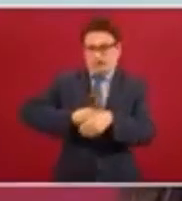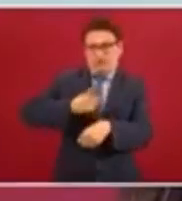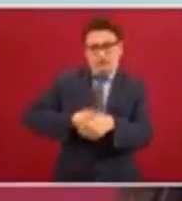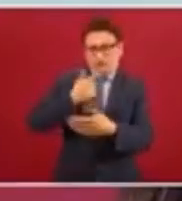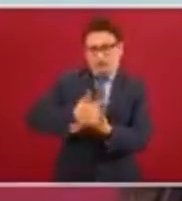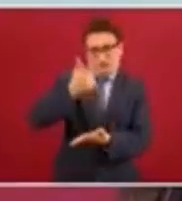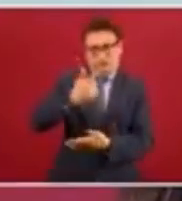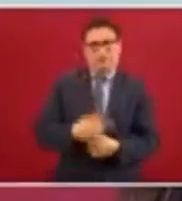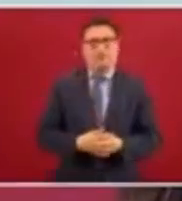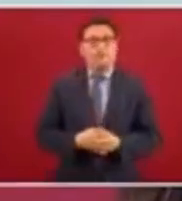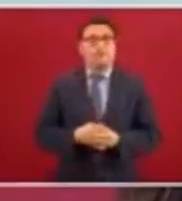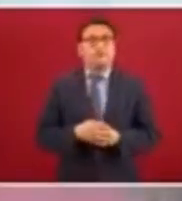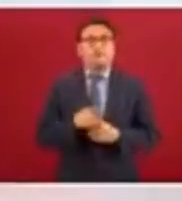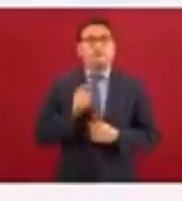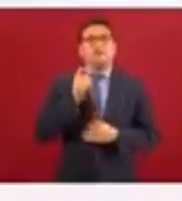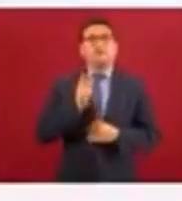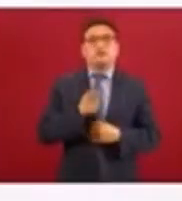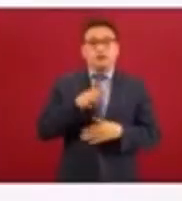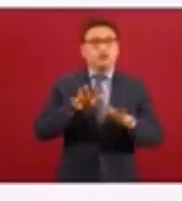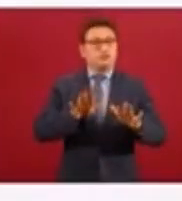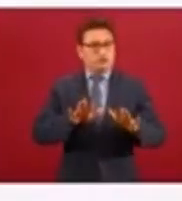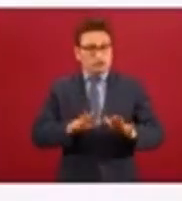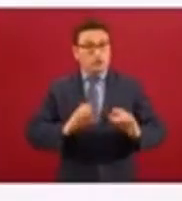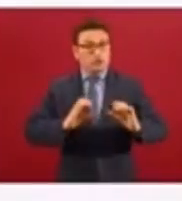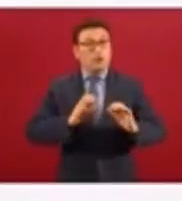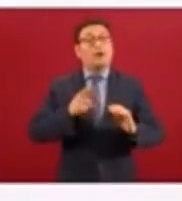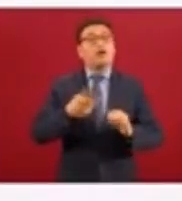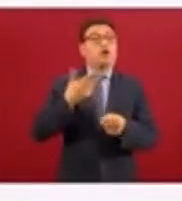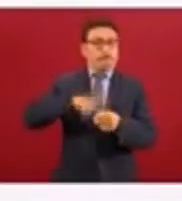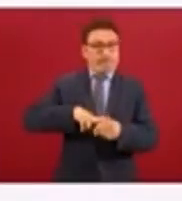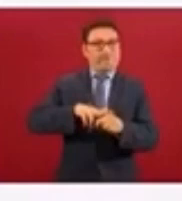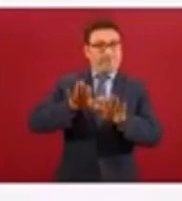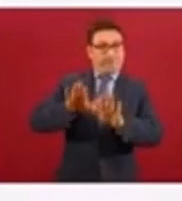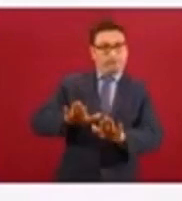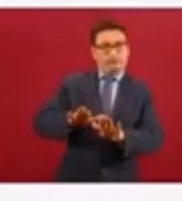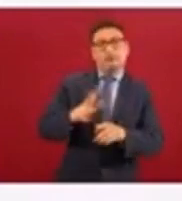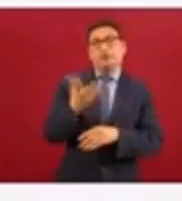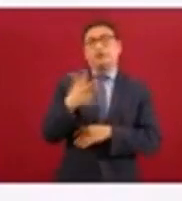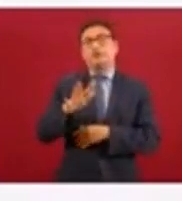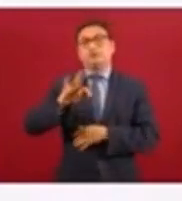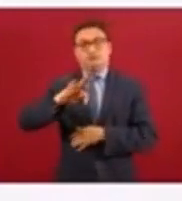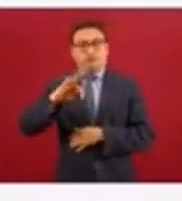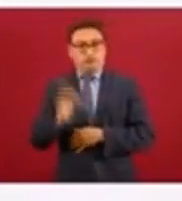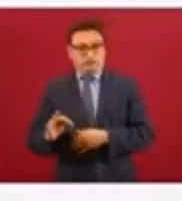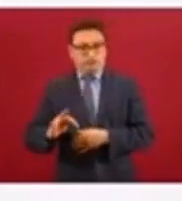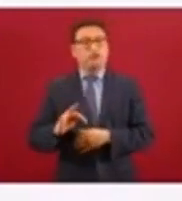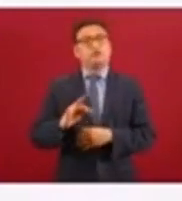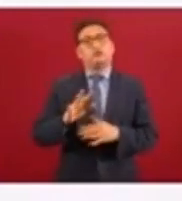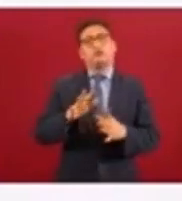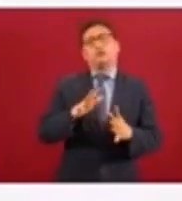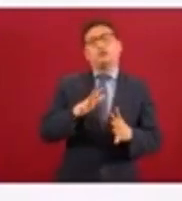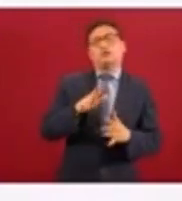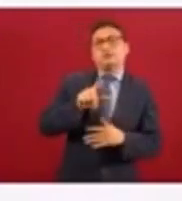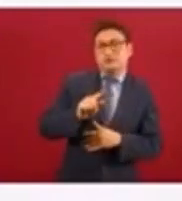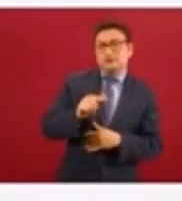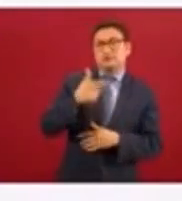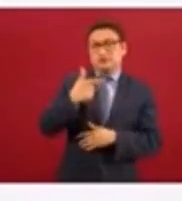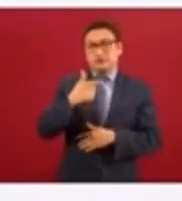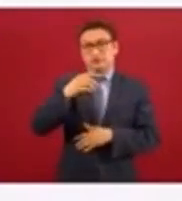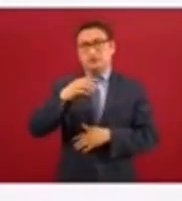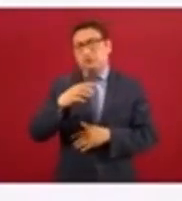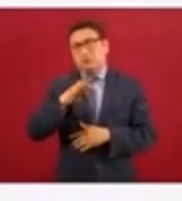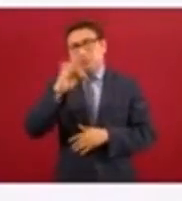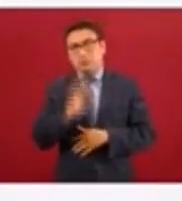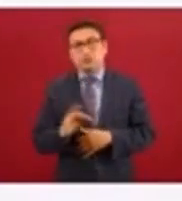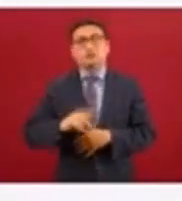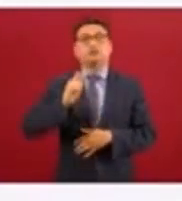y se encuentran estables, aunque hospitalizados, casi 10%, y el 77%